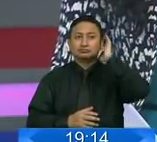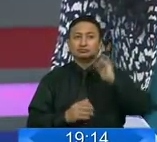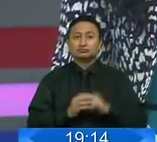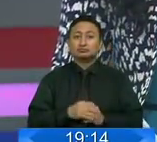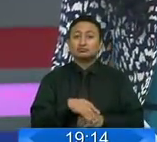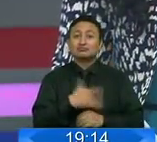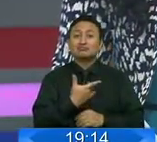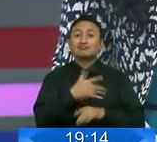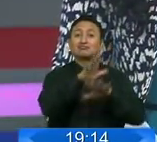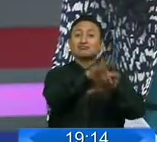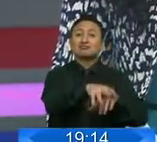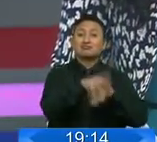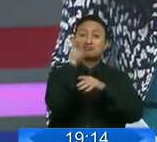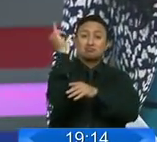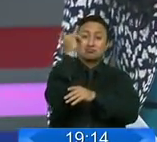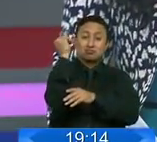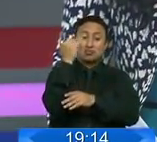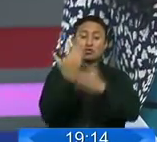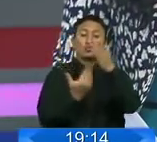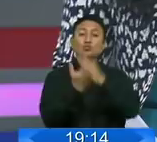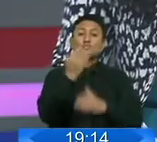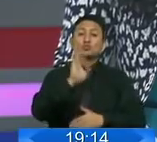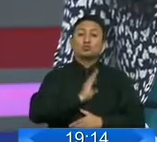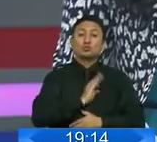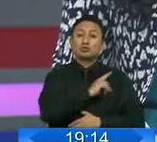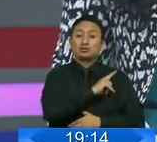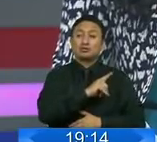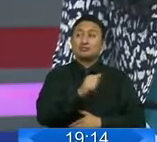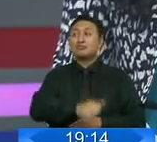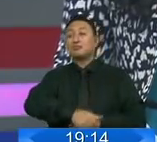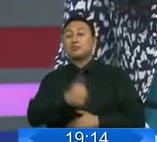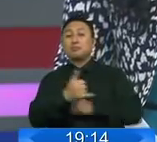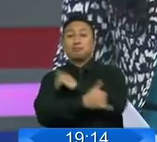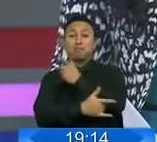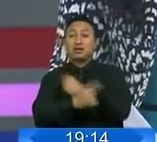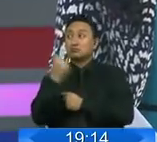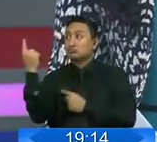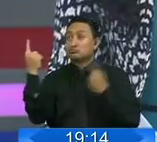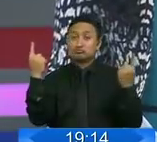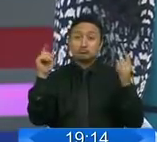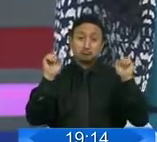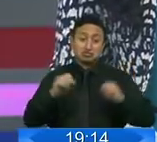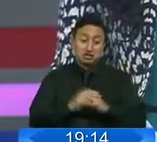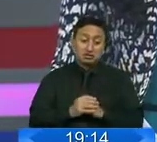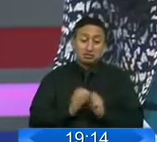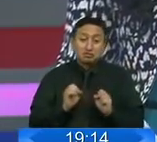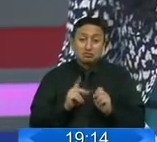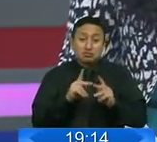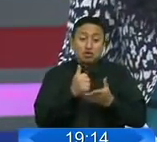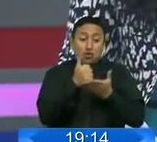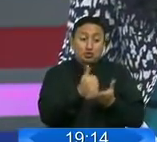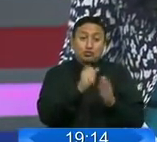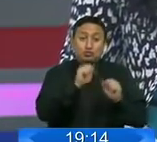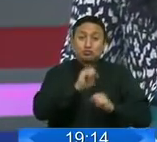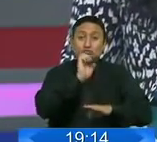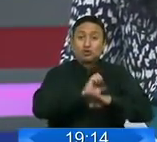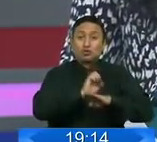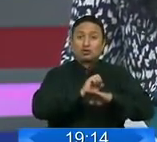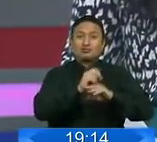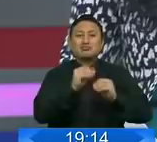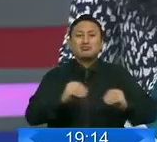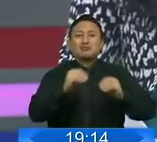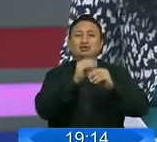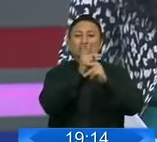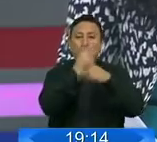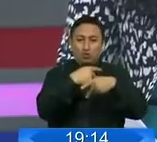es una técnica que se está aplicando en países vecinos y se presenta como una alternativa para que Ecuador incremente sus exportaciones